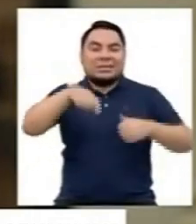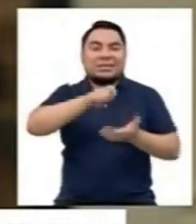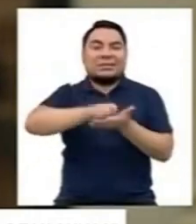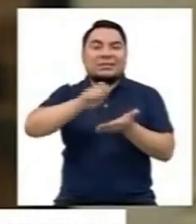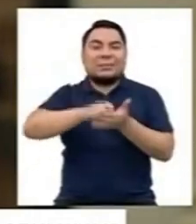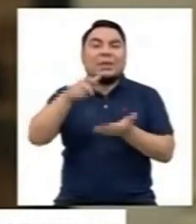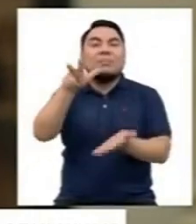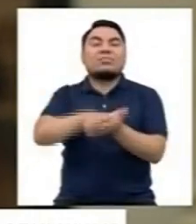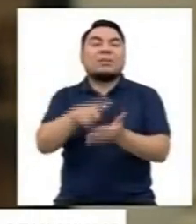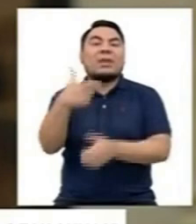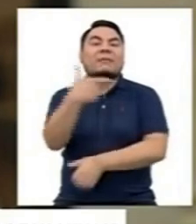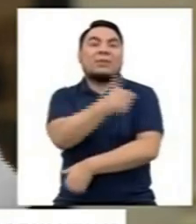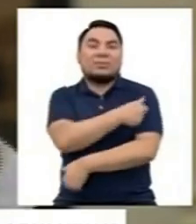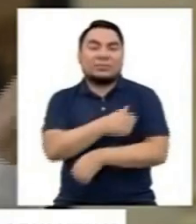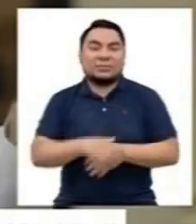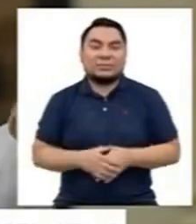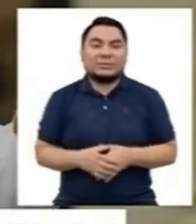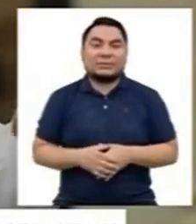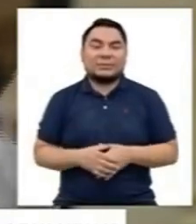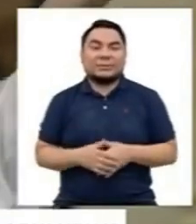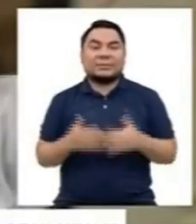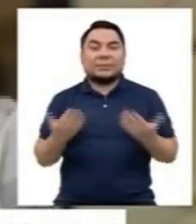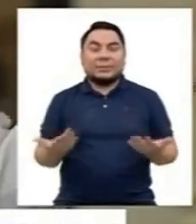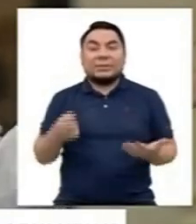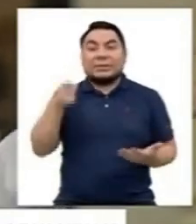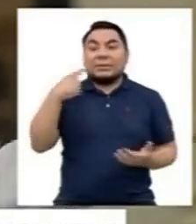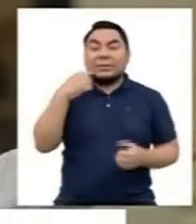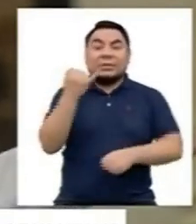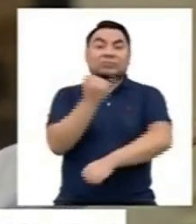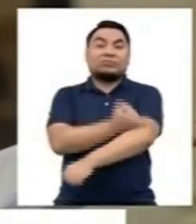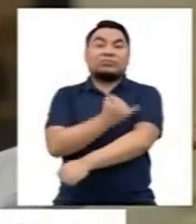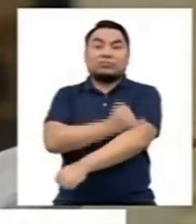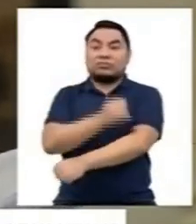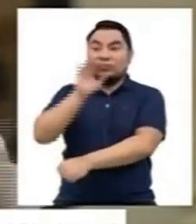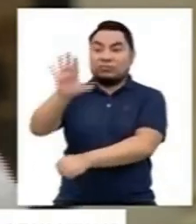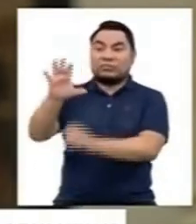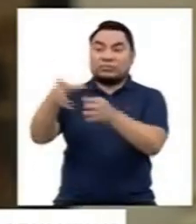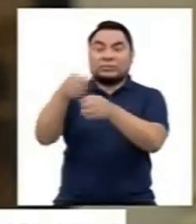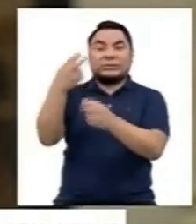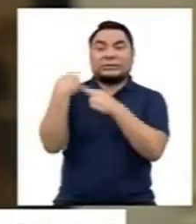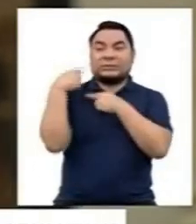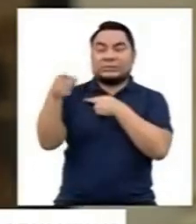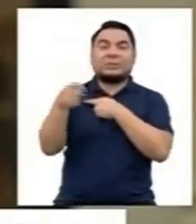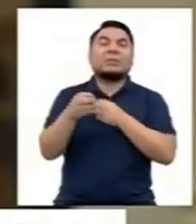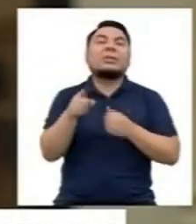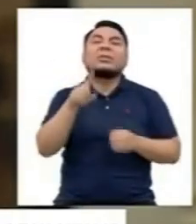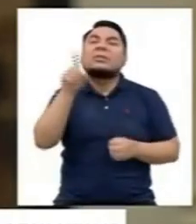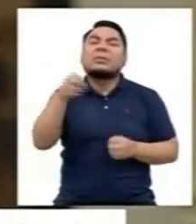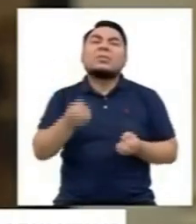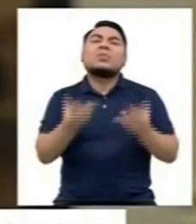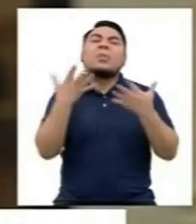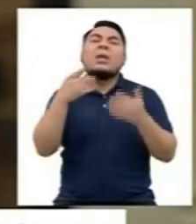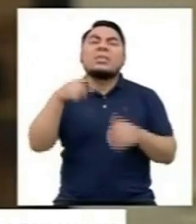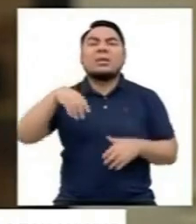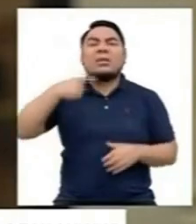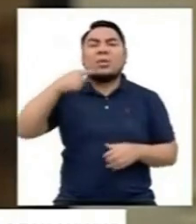digamos, este primer laboratorio, que más o menos son 6.6 millones de vacunas, son exclusivamente para el personal de salud y para